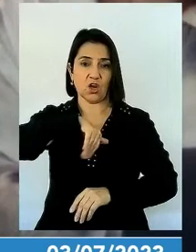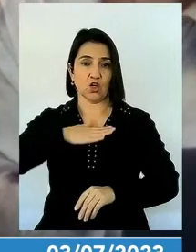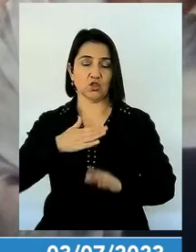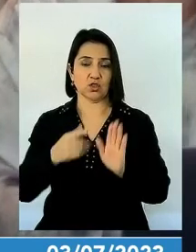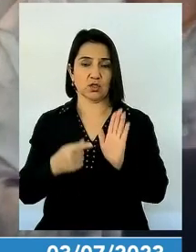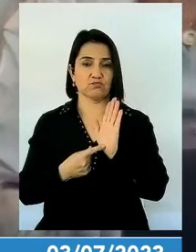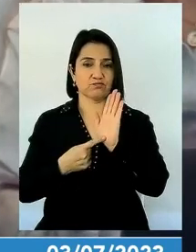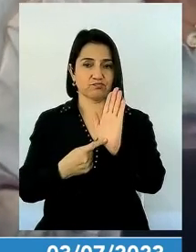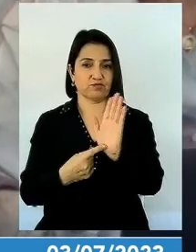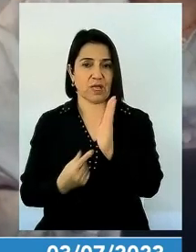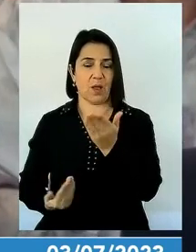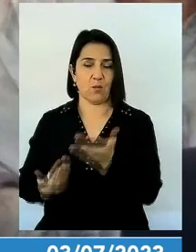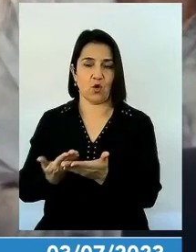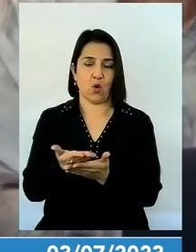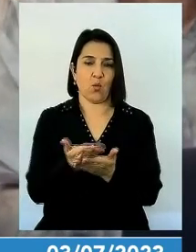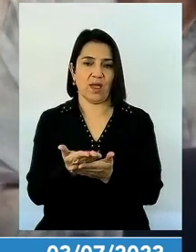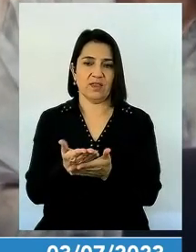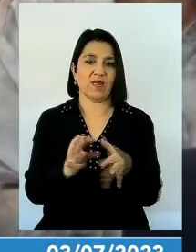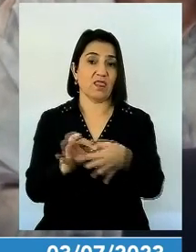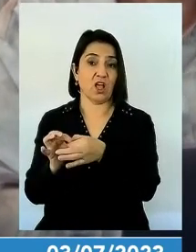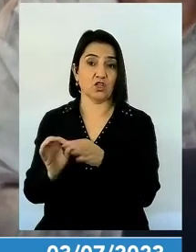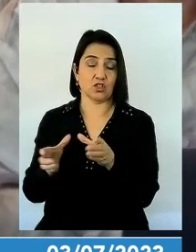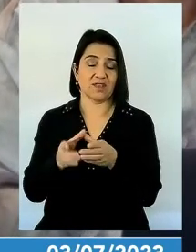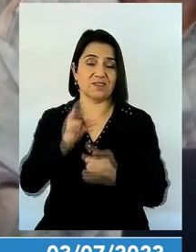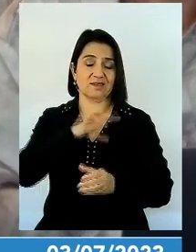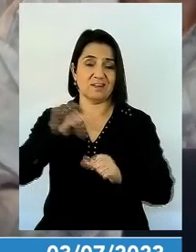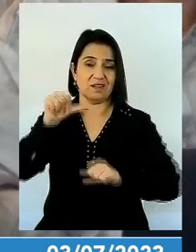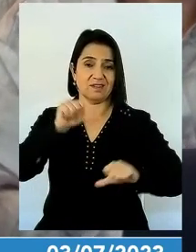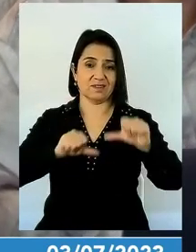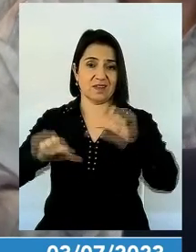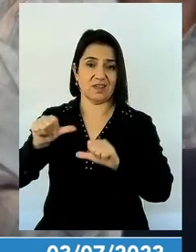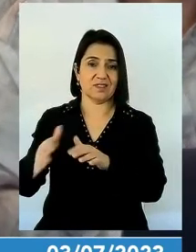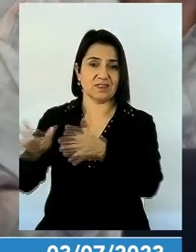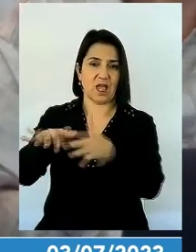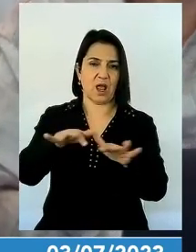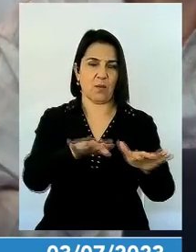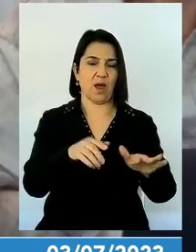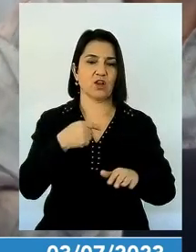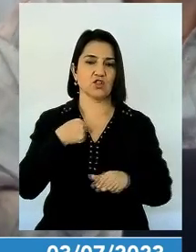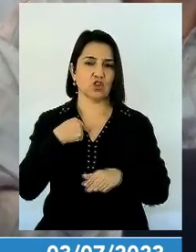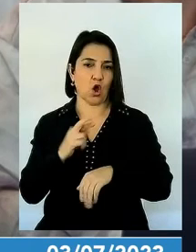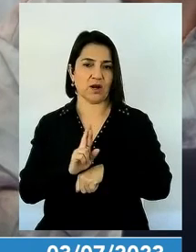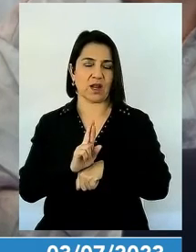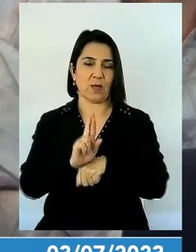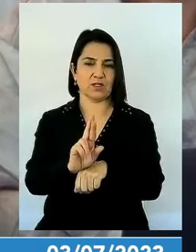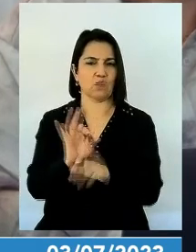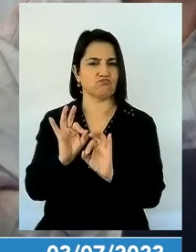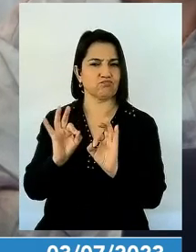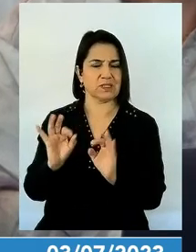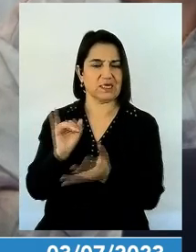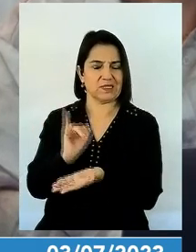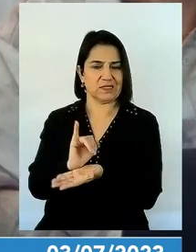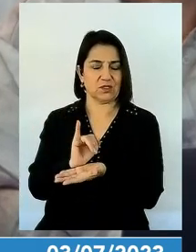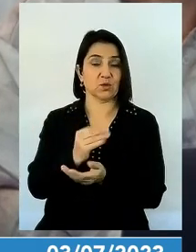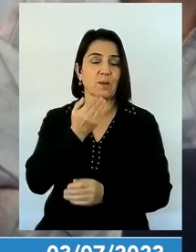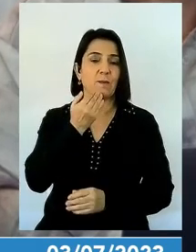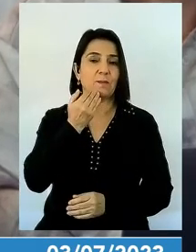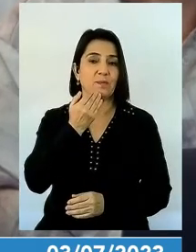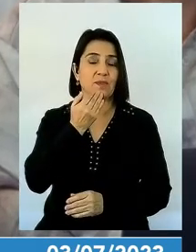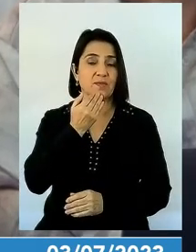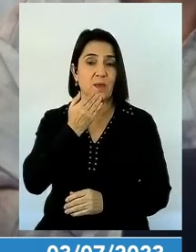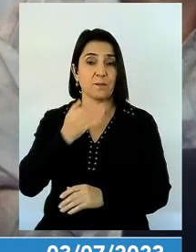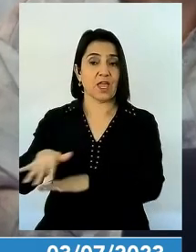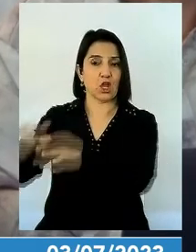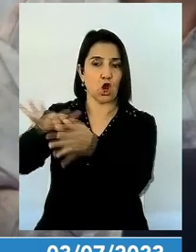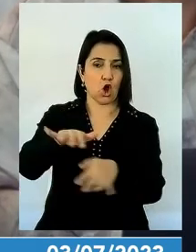Sociedad Chilena de Ciencias del Mar como representante de esta prestigiosa institución, pero también del océano y de los